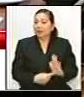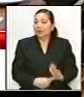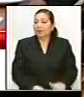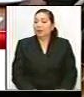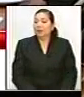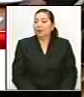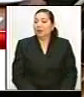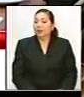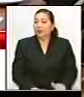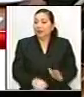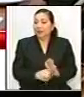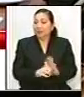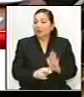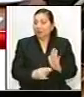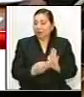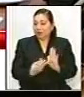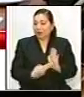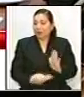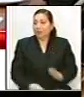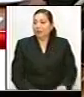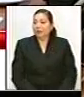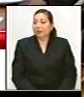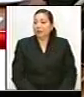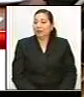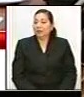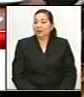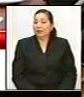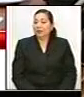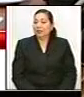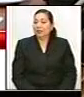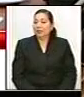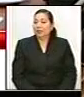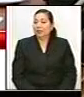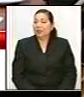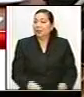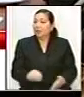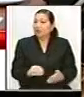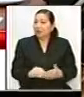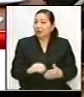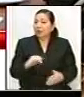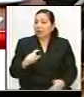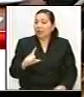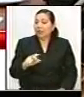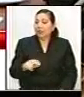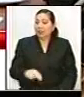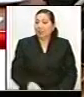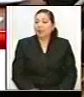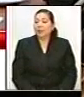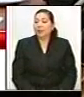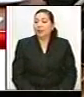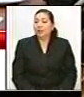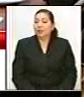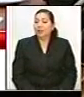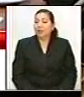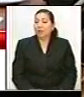mi currículo. Lo presenté a las oficinas del congresista John Lescano. Y el 2 de marzo de este